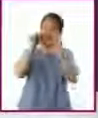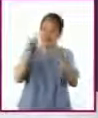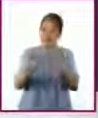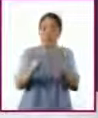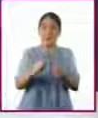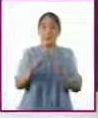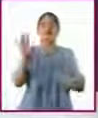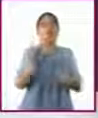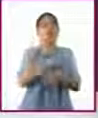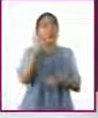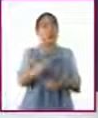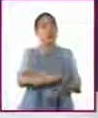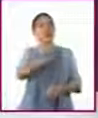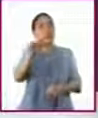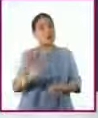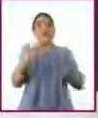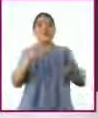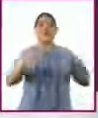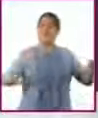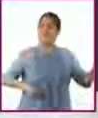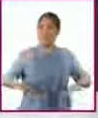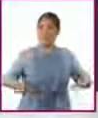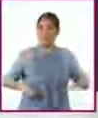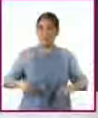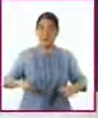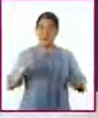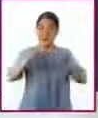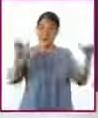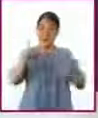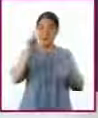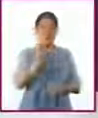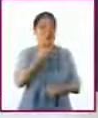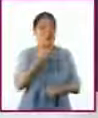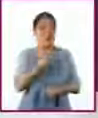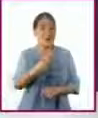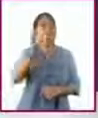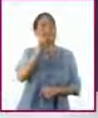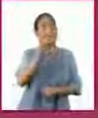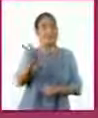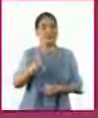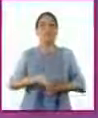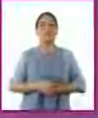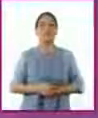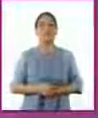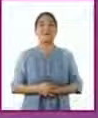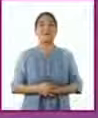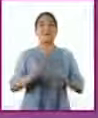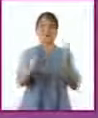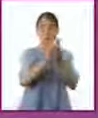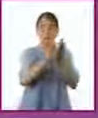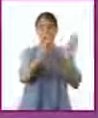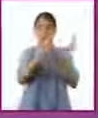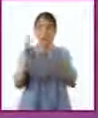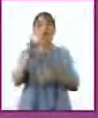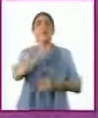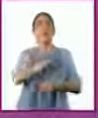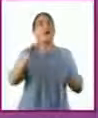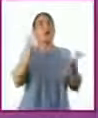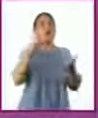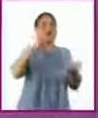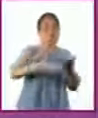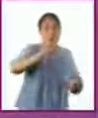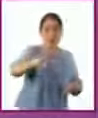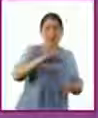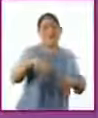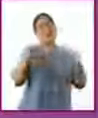pues luego haremos una actividad. ¿Listas y listos? ¡Veamos! En una biblioteca podemos encontrar diversos